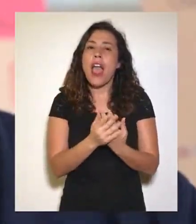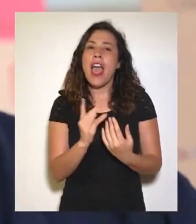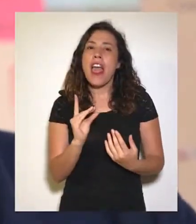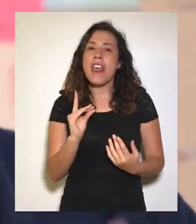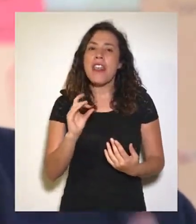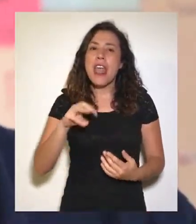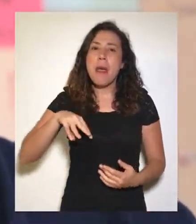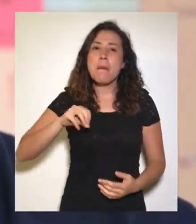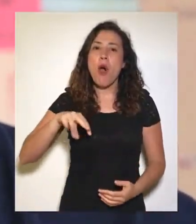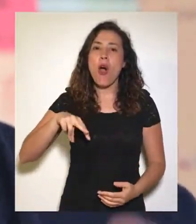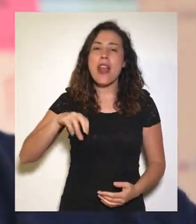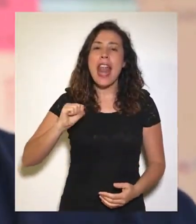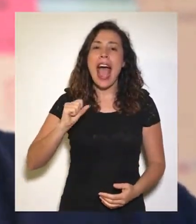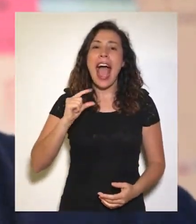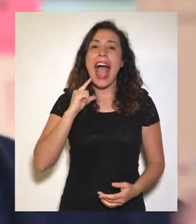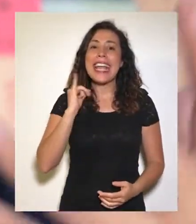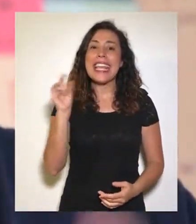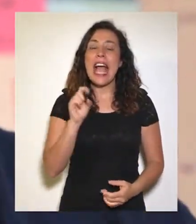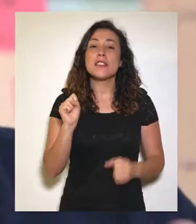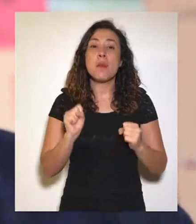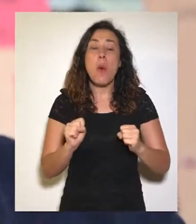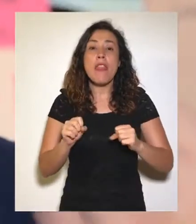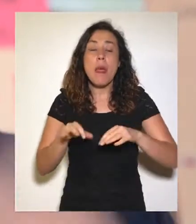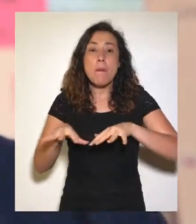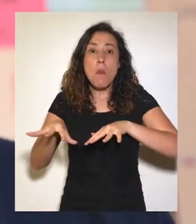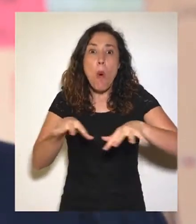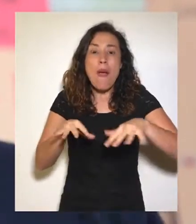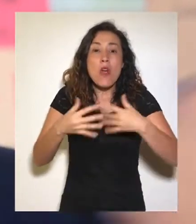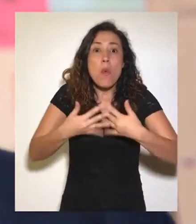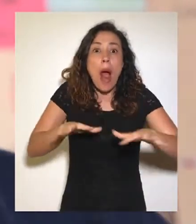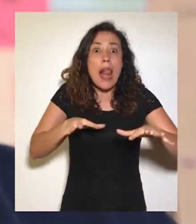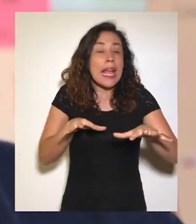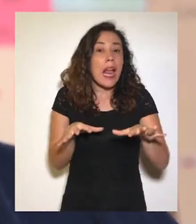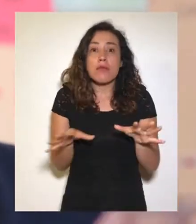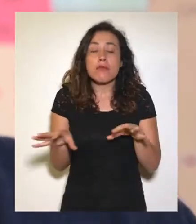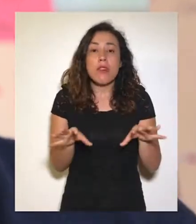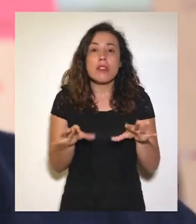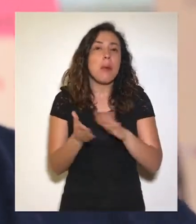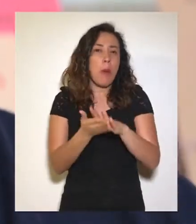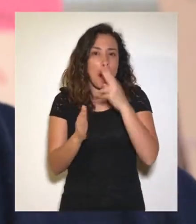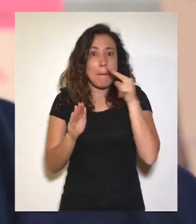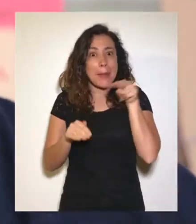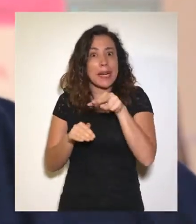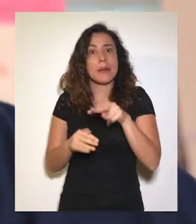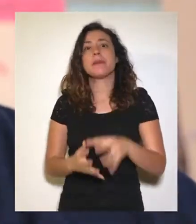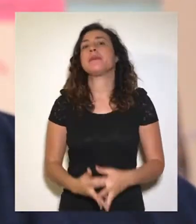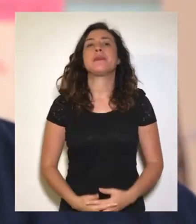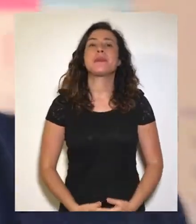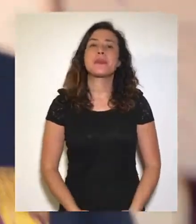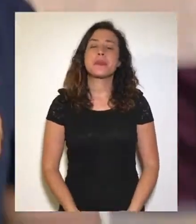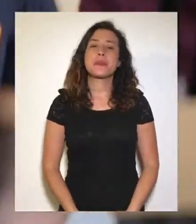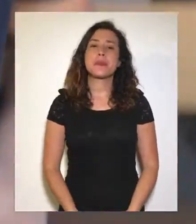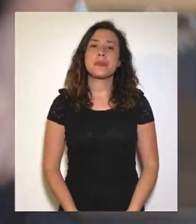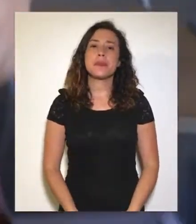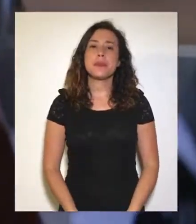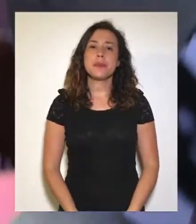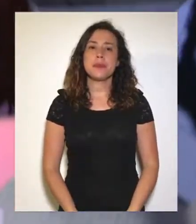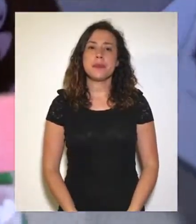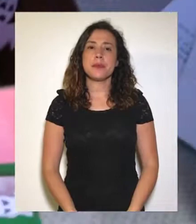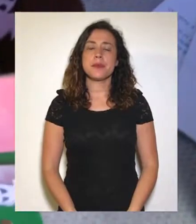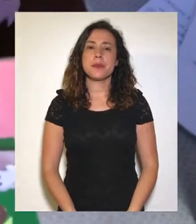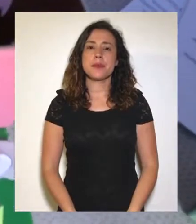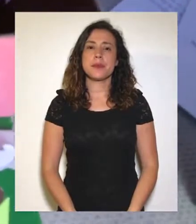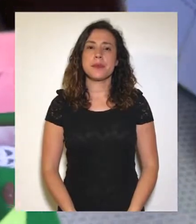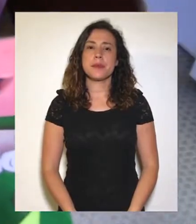Presencias de monarquías, que son capaces de mover cualquier objeto. Aquí está el ejemplo.